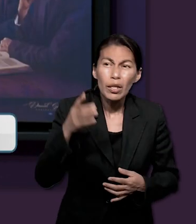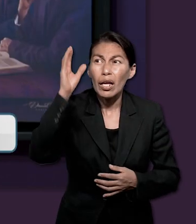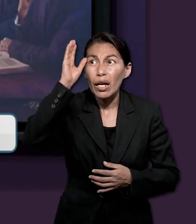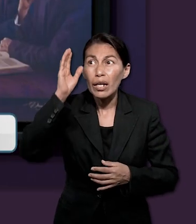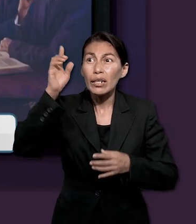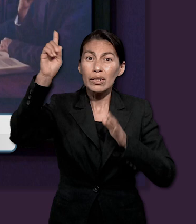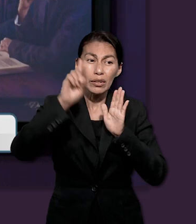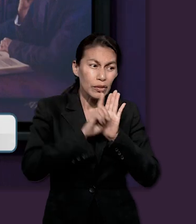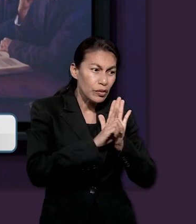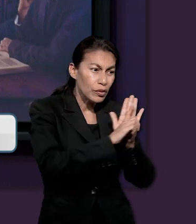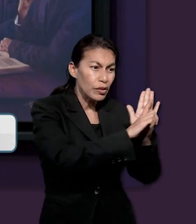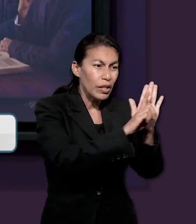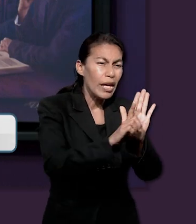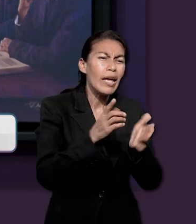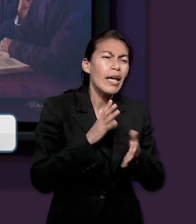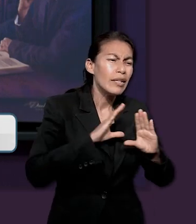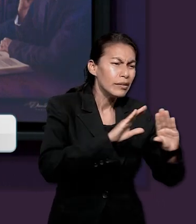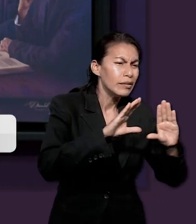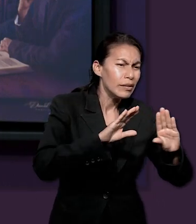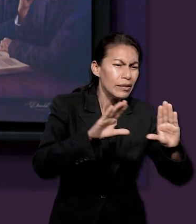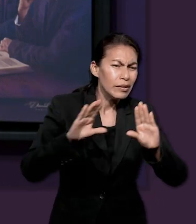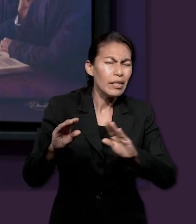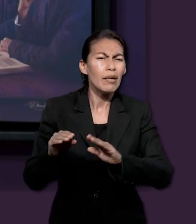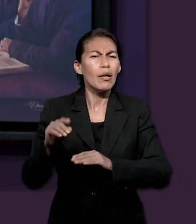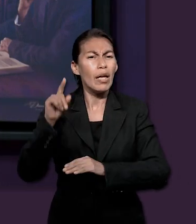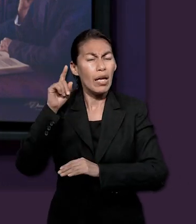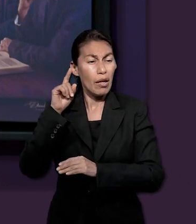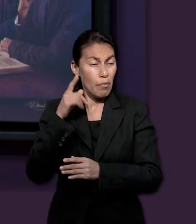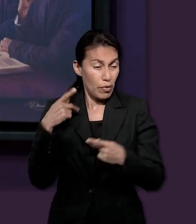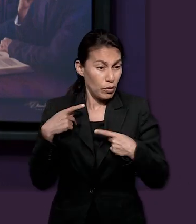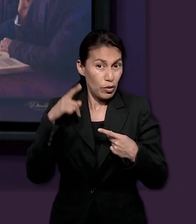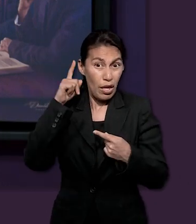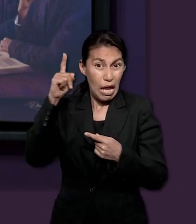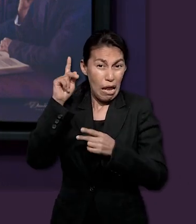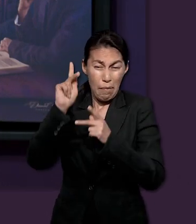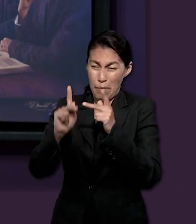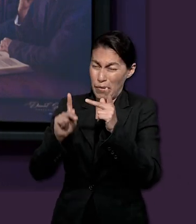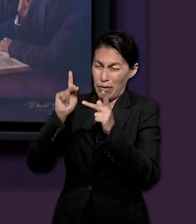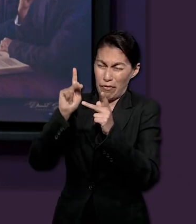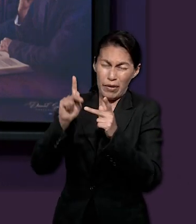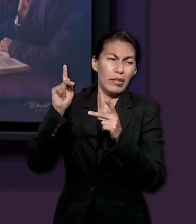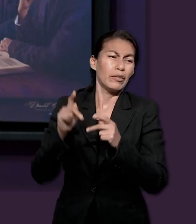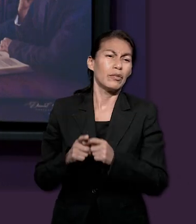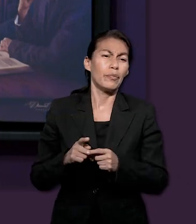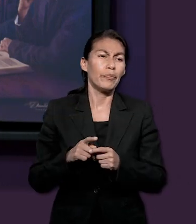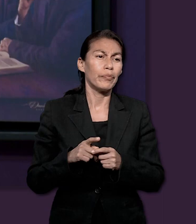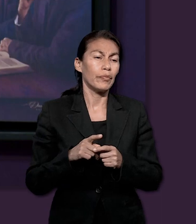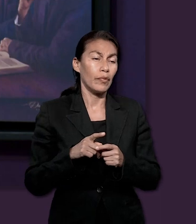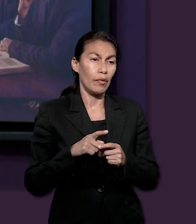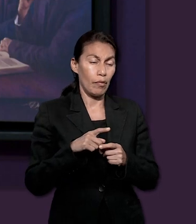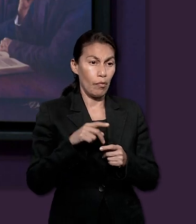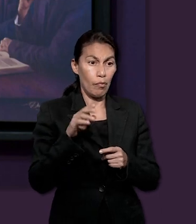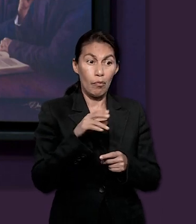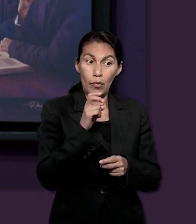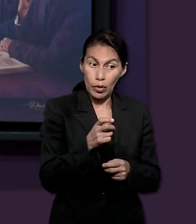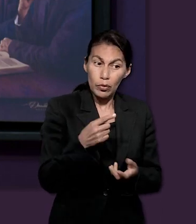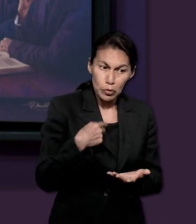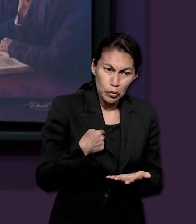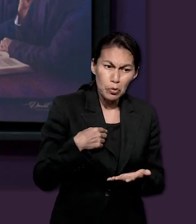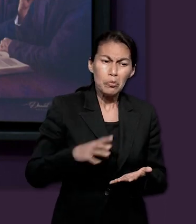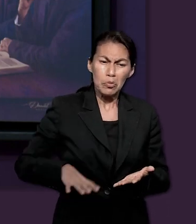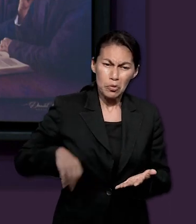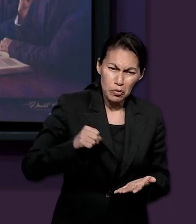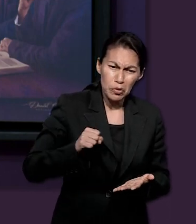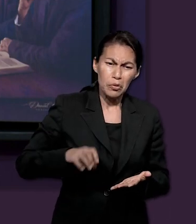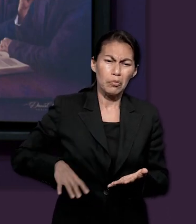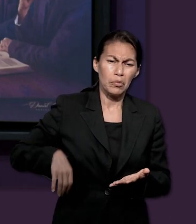todo hombre en toda sabiduría, a fin de presentar perfecto en Cristo Jesús a todo hombre. Para esto también